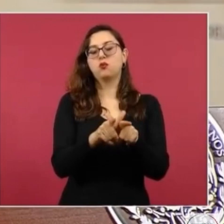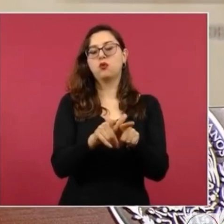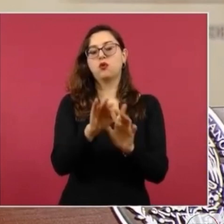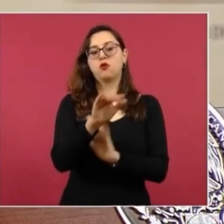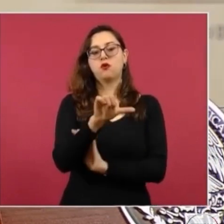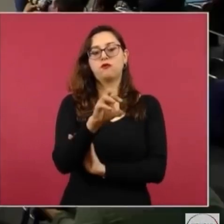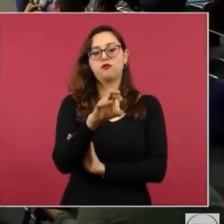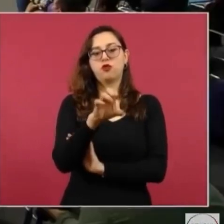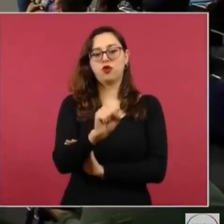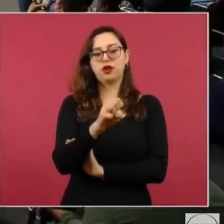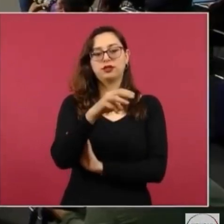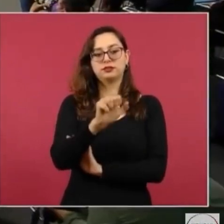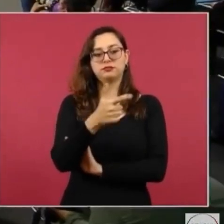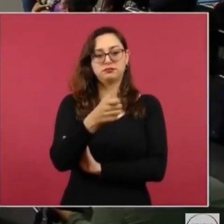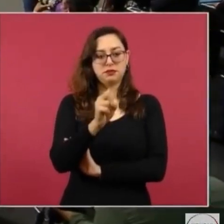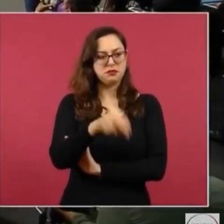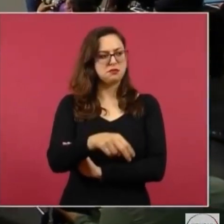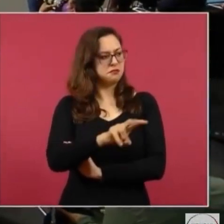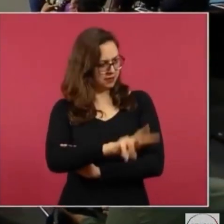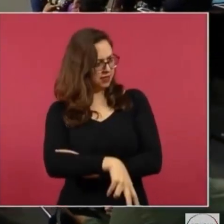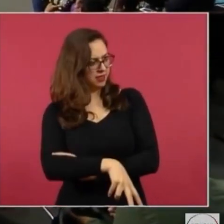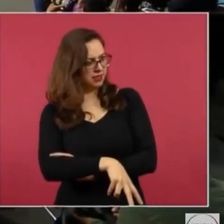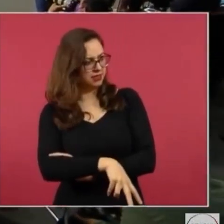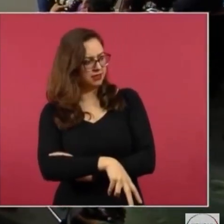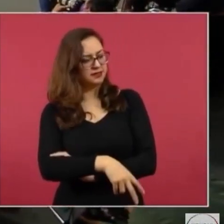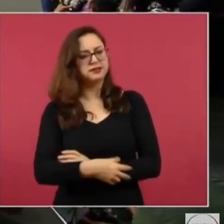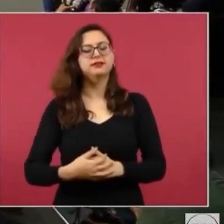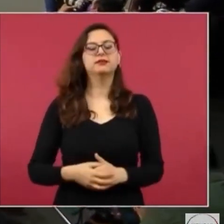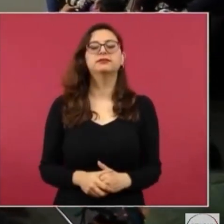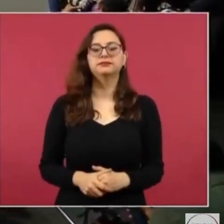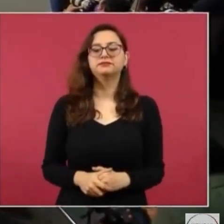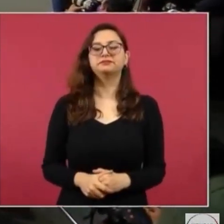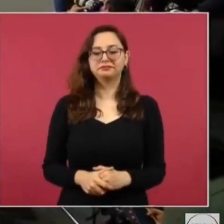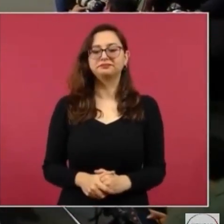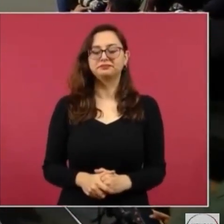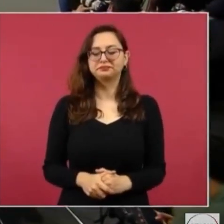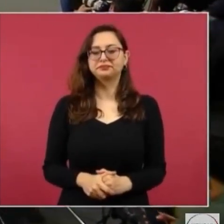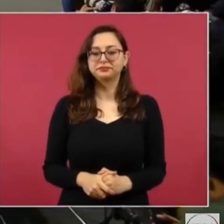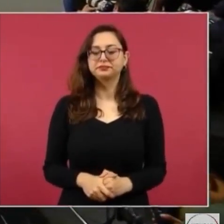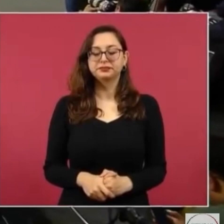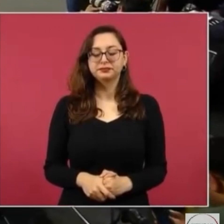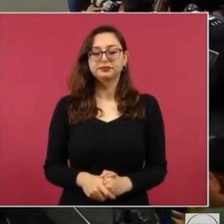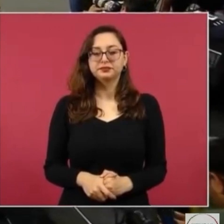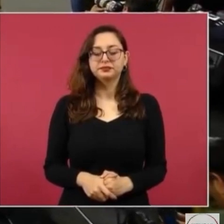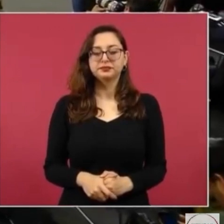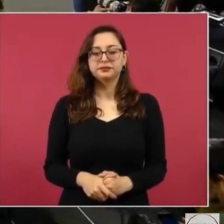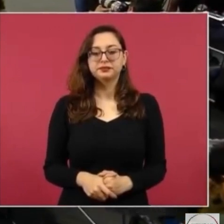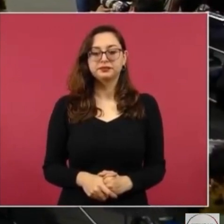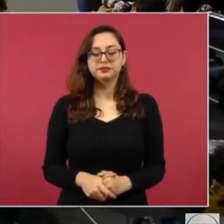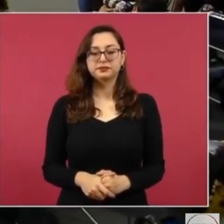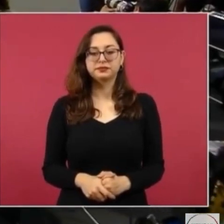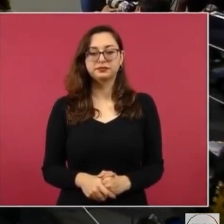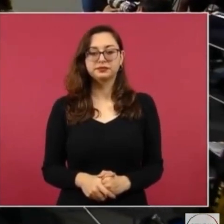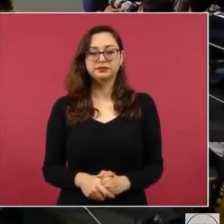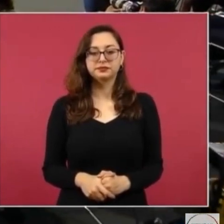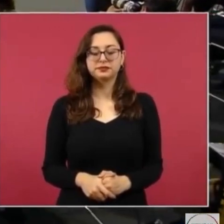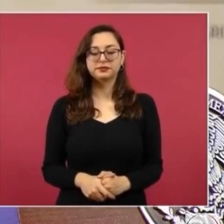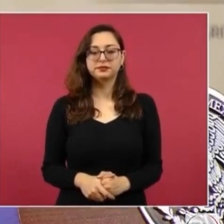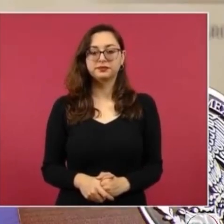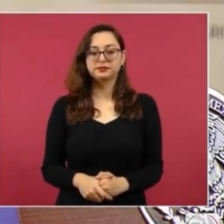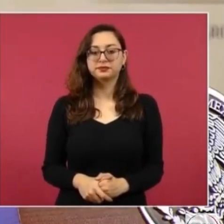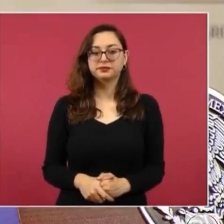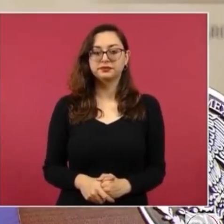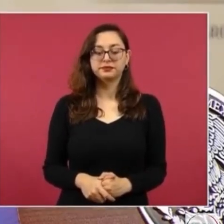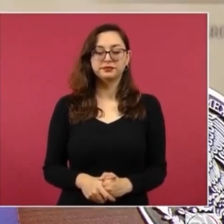Así es, ¿verdad? Sí. Y Paz